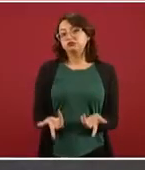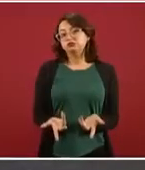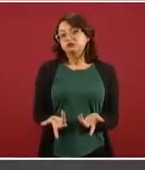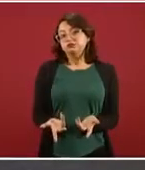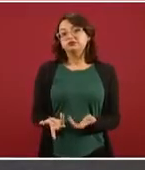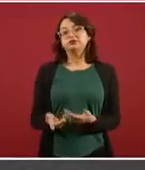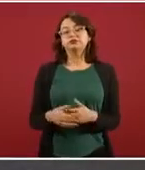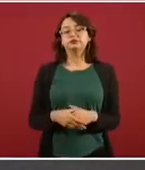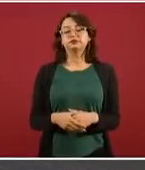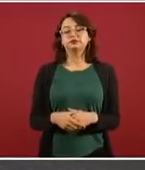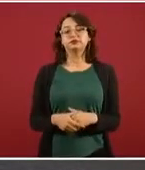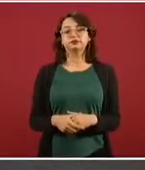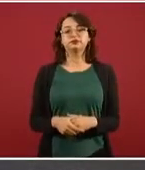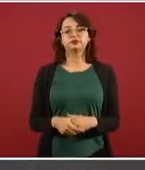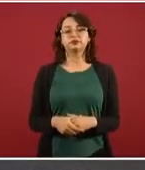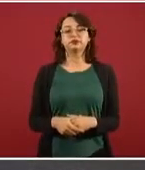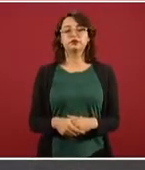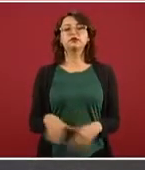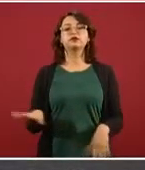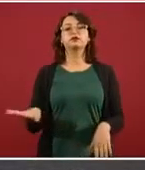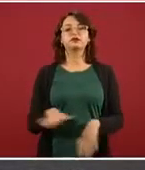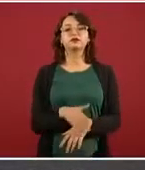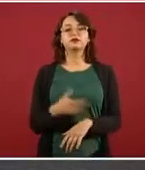¿sí?, porque